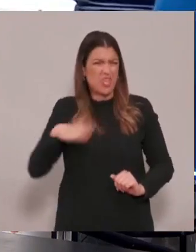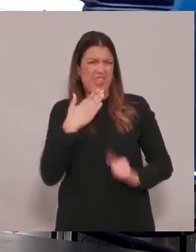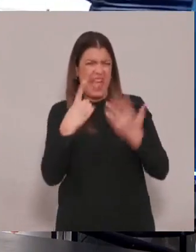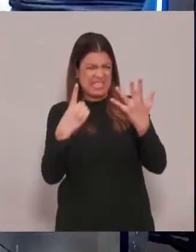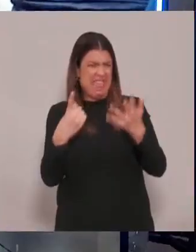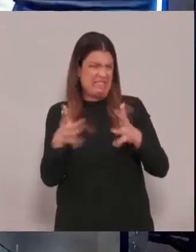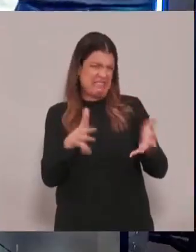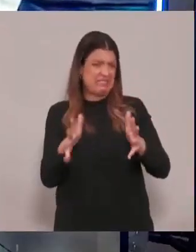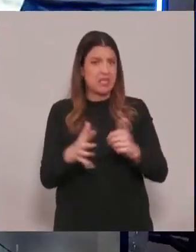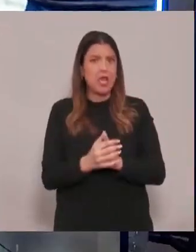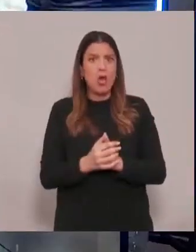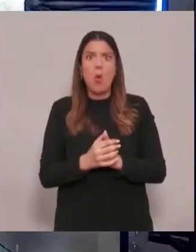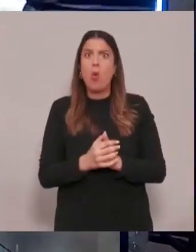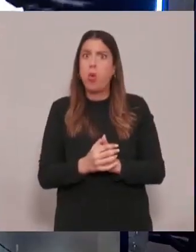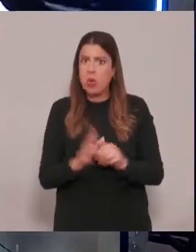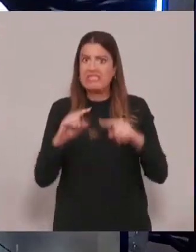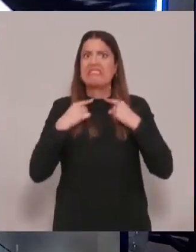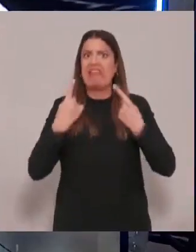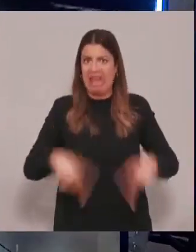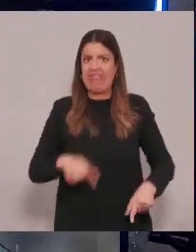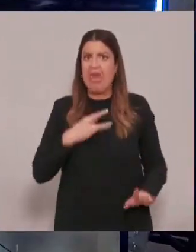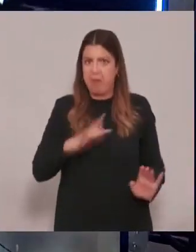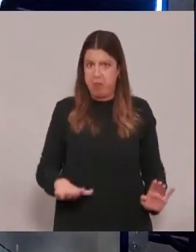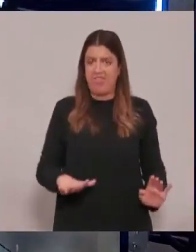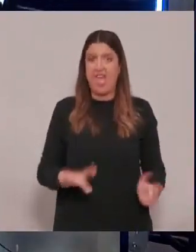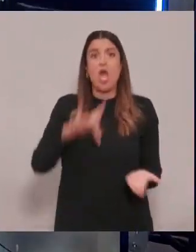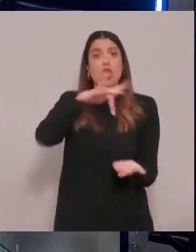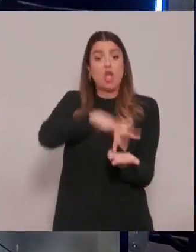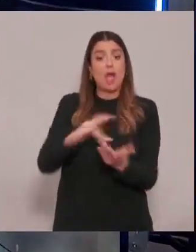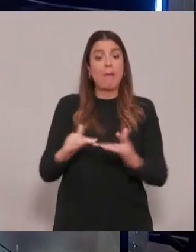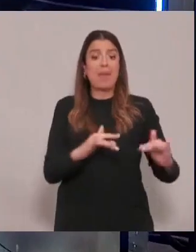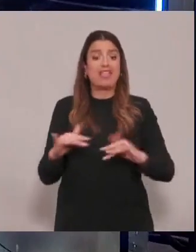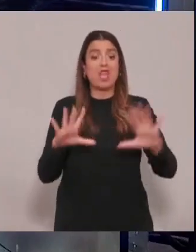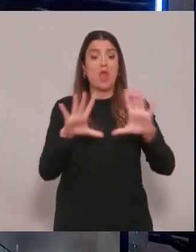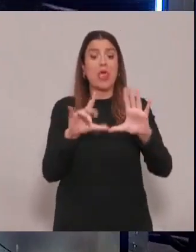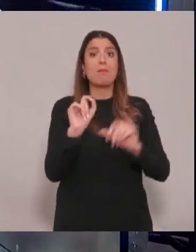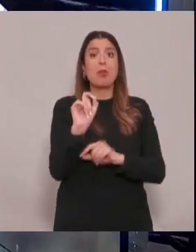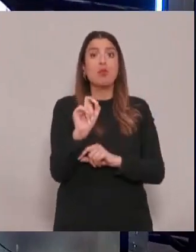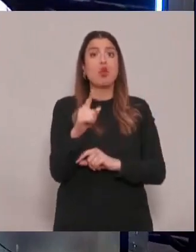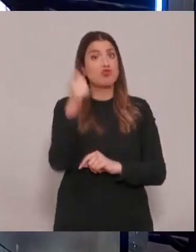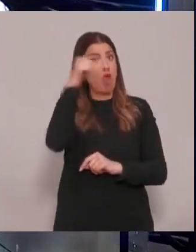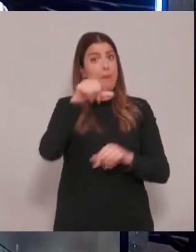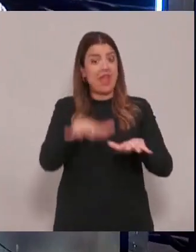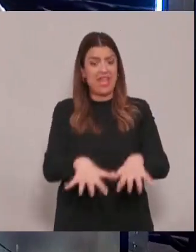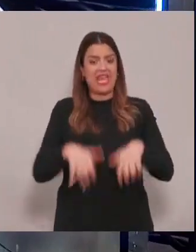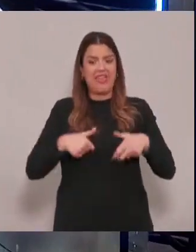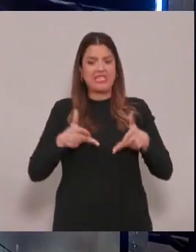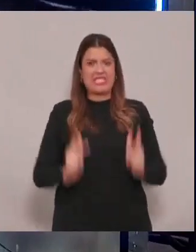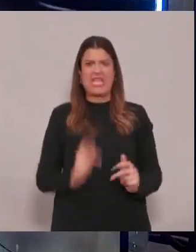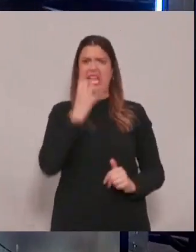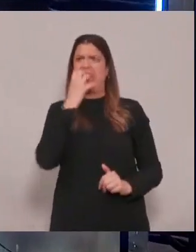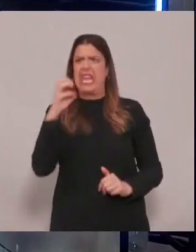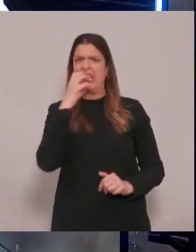nur Sí porque a los 10 minutos de comenzar el partido un hombre sentado en la grada ha comenzado a gritar había visto a una mujer con un